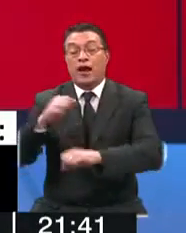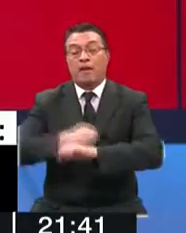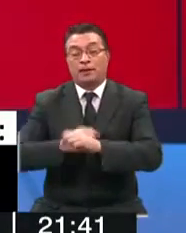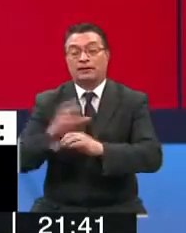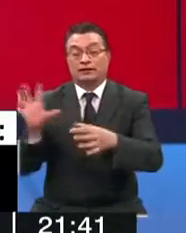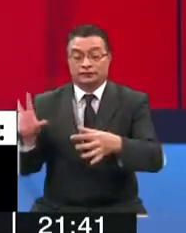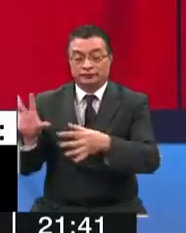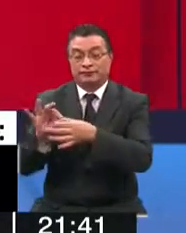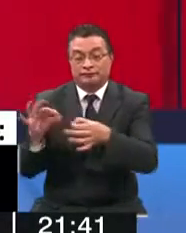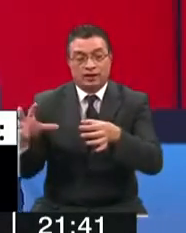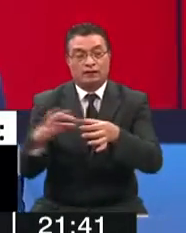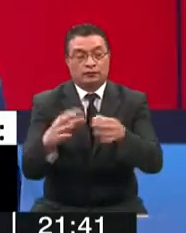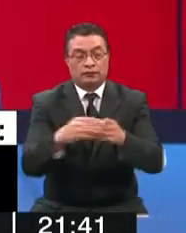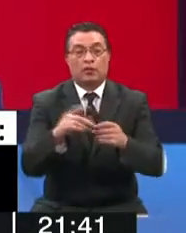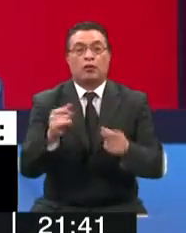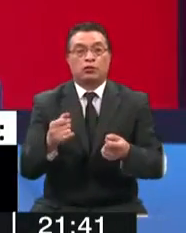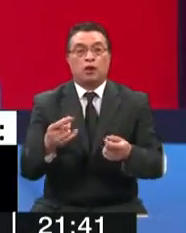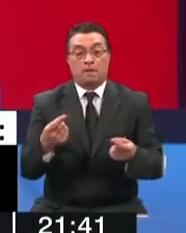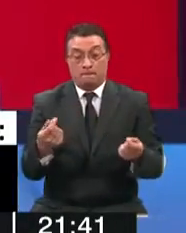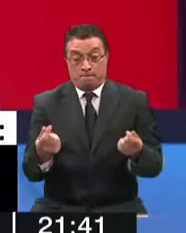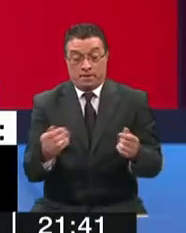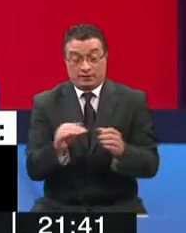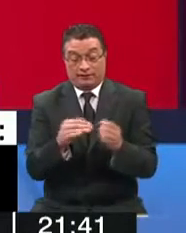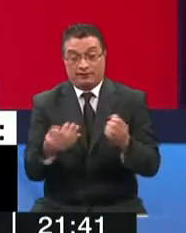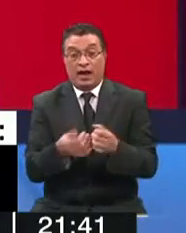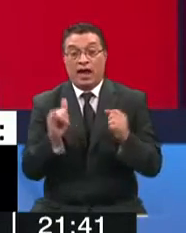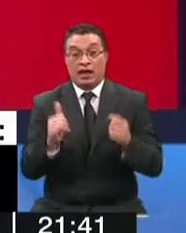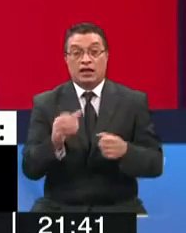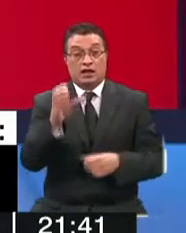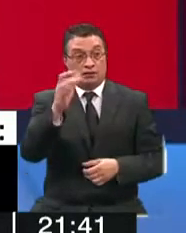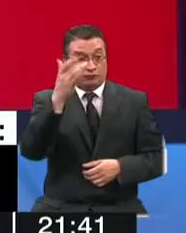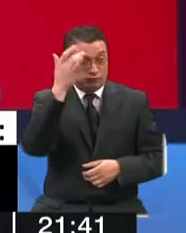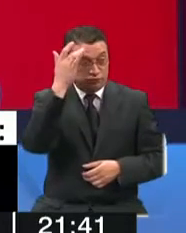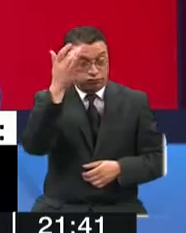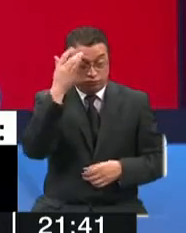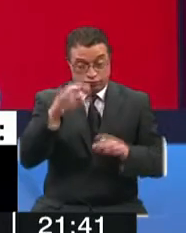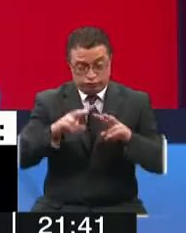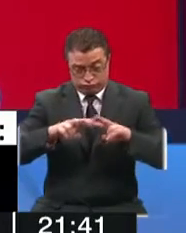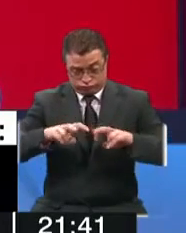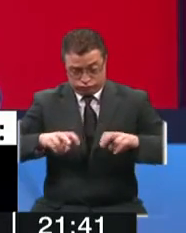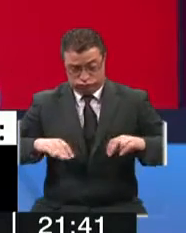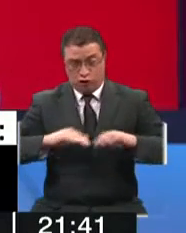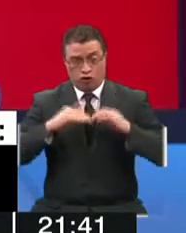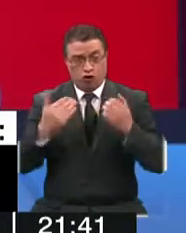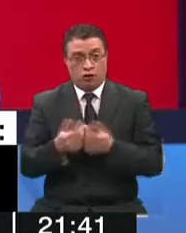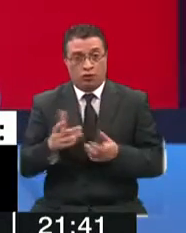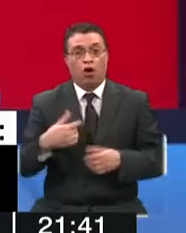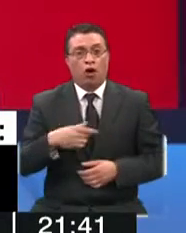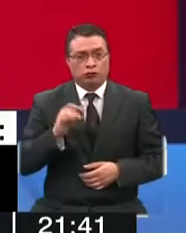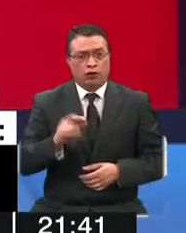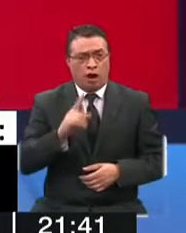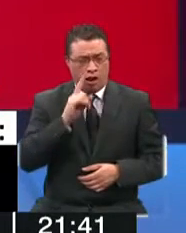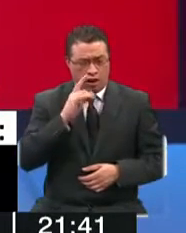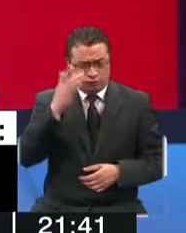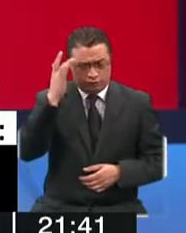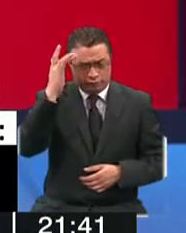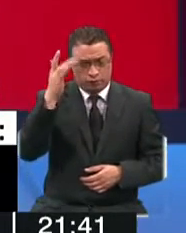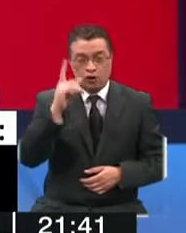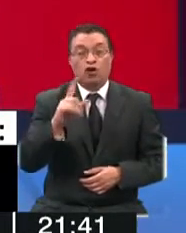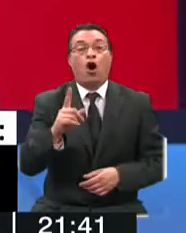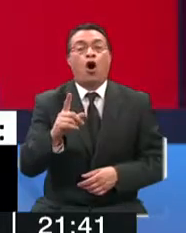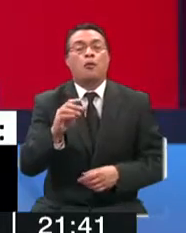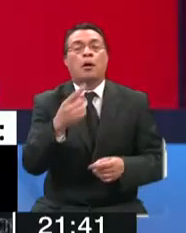relacionadas, de sus relaciones con prestadores. ¿Falta también recursos y capacidad para analizar incluso todo lo que les llega? No, las capacidades profesionales están... No, me refiero de